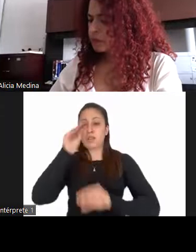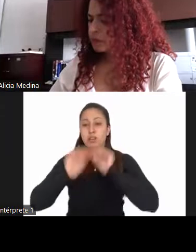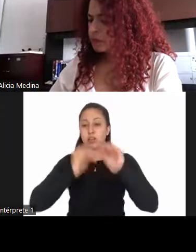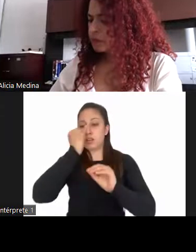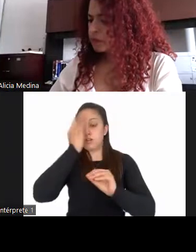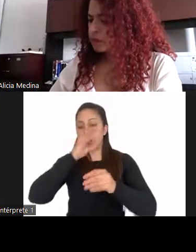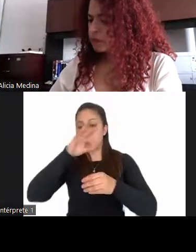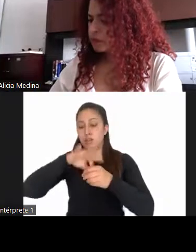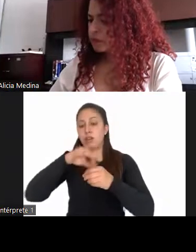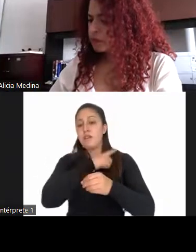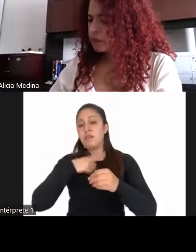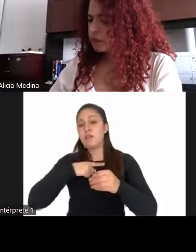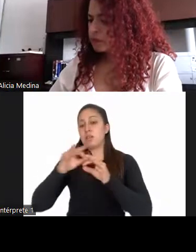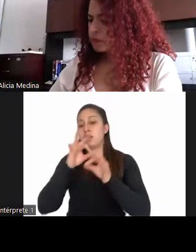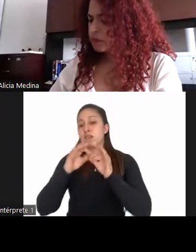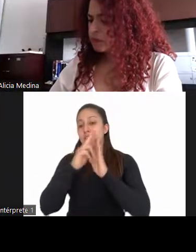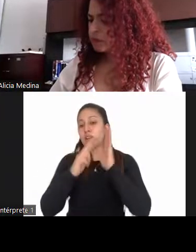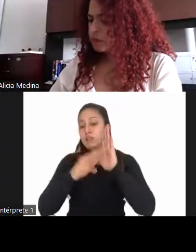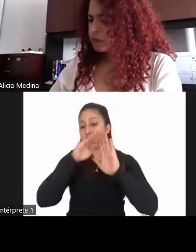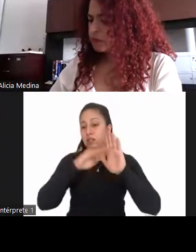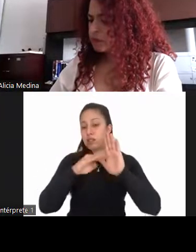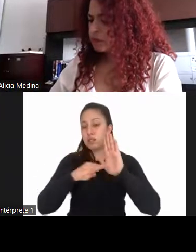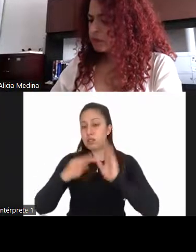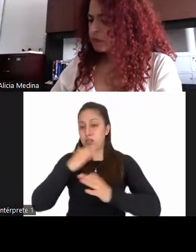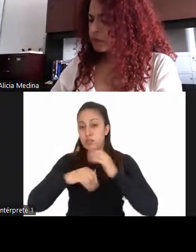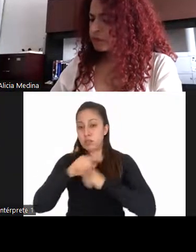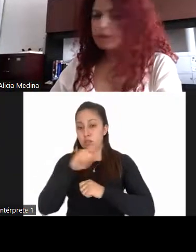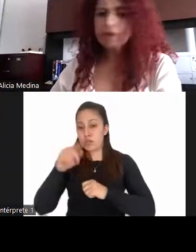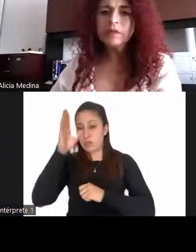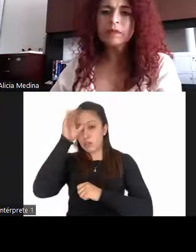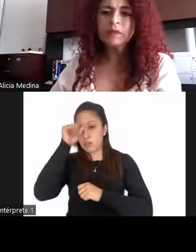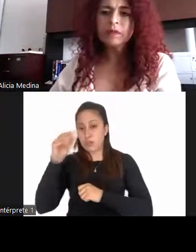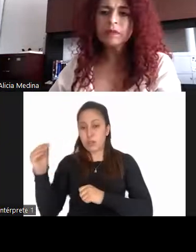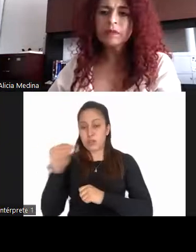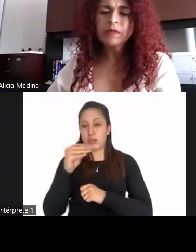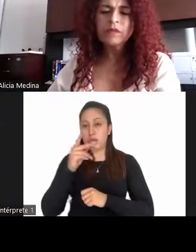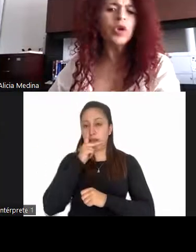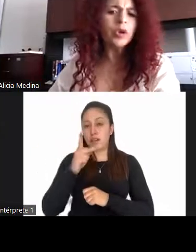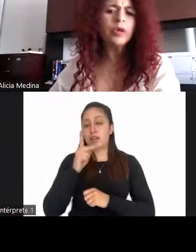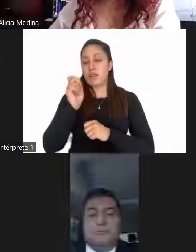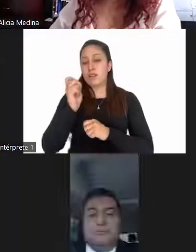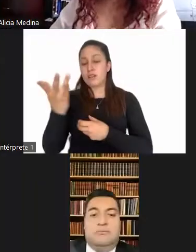las reglas siguientes. ¿Estamos de acuerdo en incorporar perspectiva de género en la redacción de este artículo?